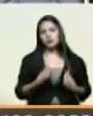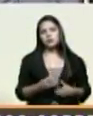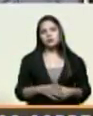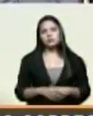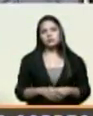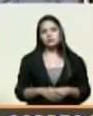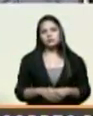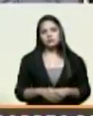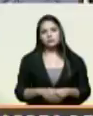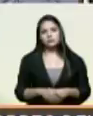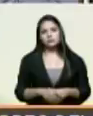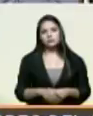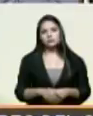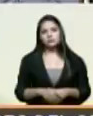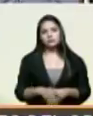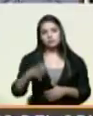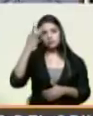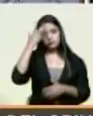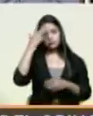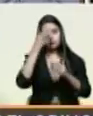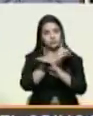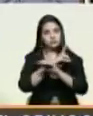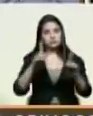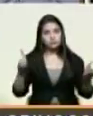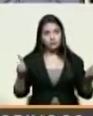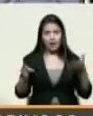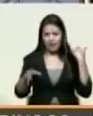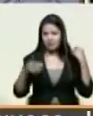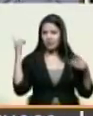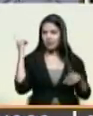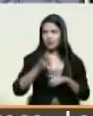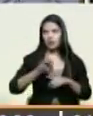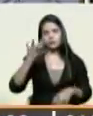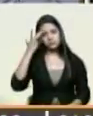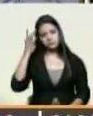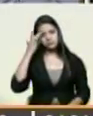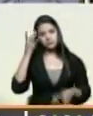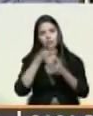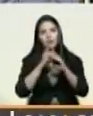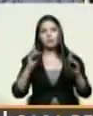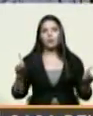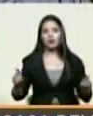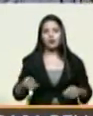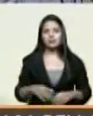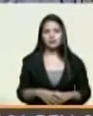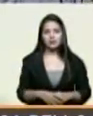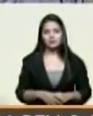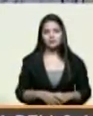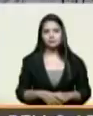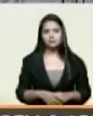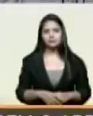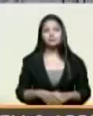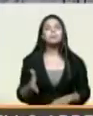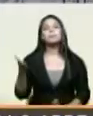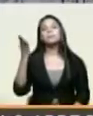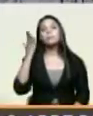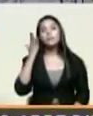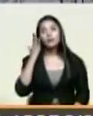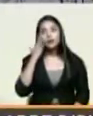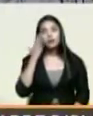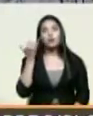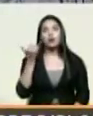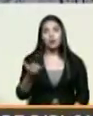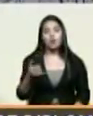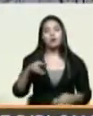en una pseudo-democracia, que en realidad era una dictadura disfrazada de democracia representativa, sabemos hoy con la